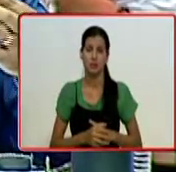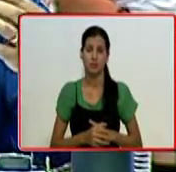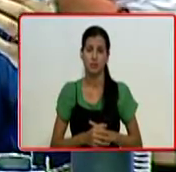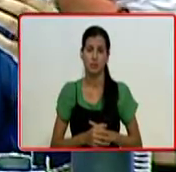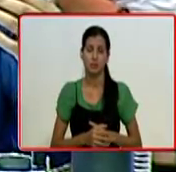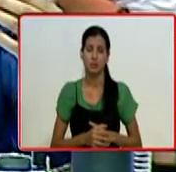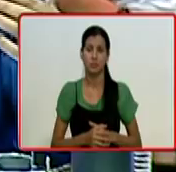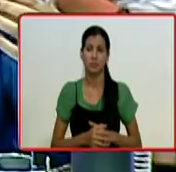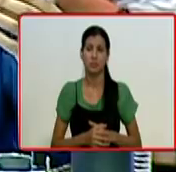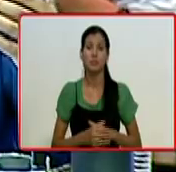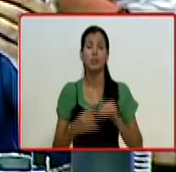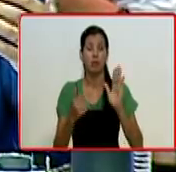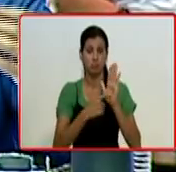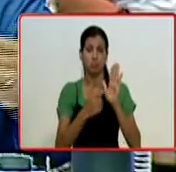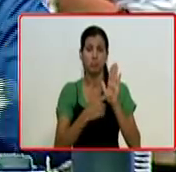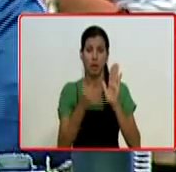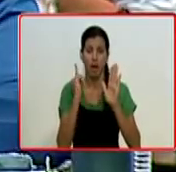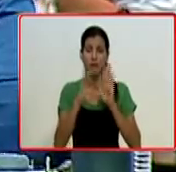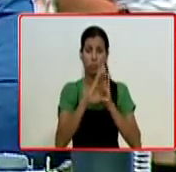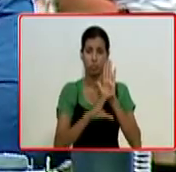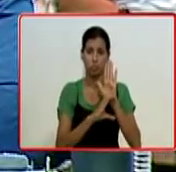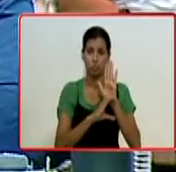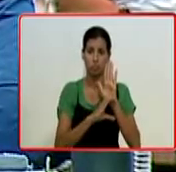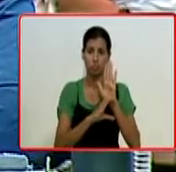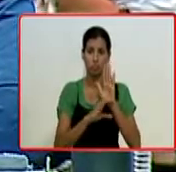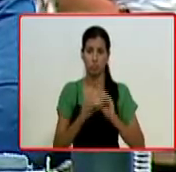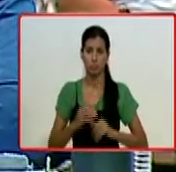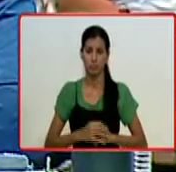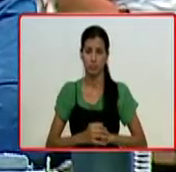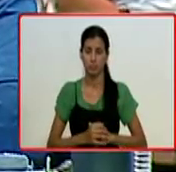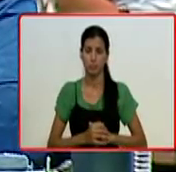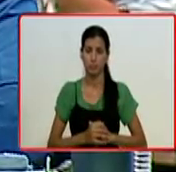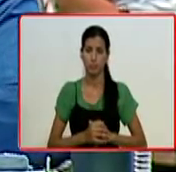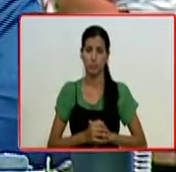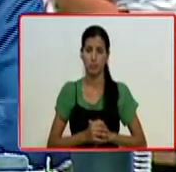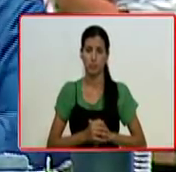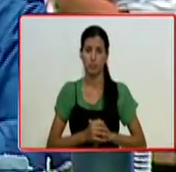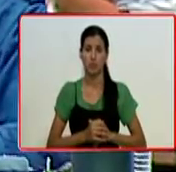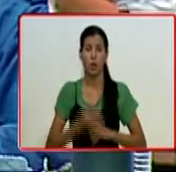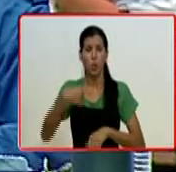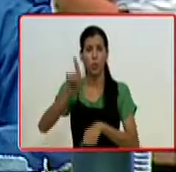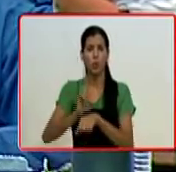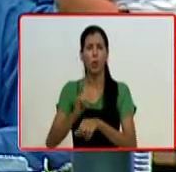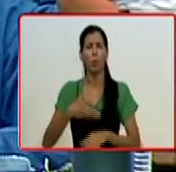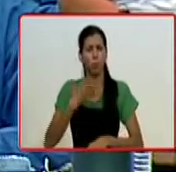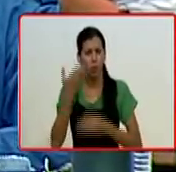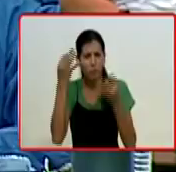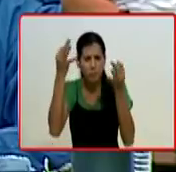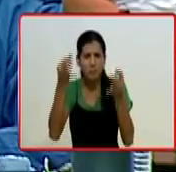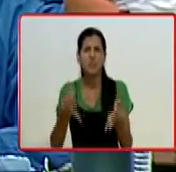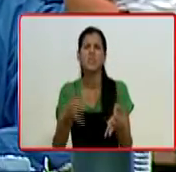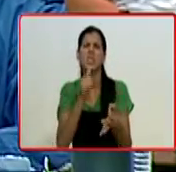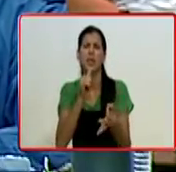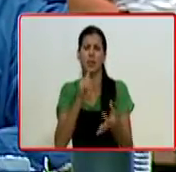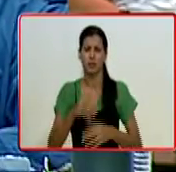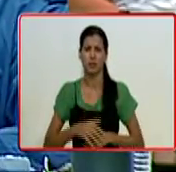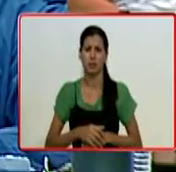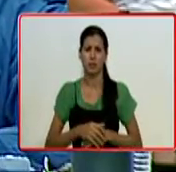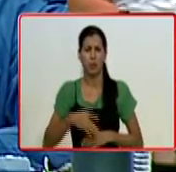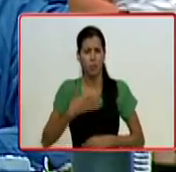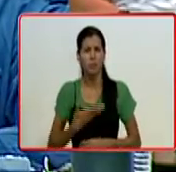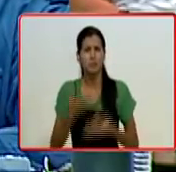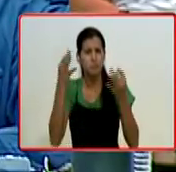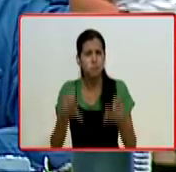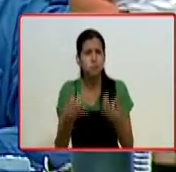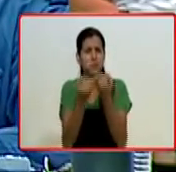es esta Constitución, su respeto. Y los únicos que podemos garantizar la independencia